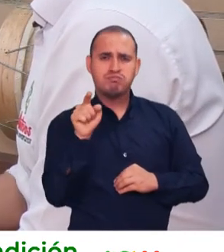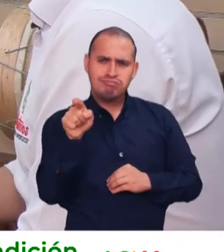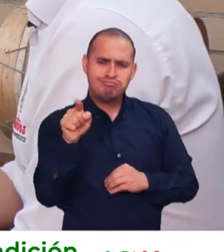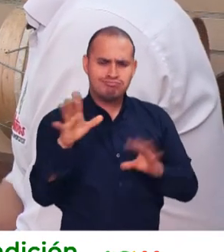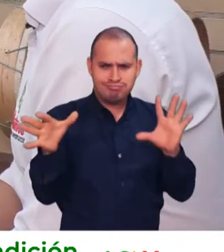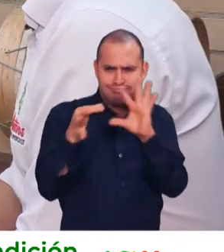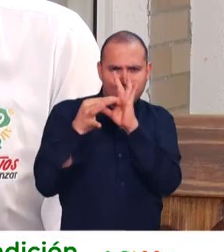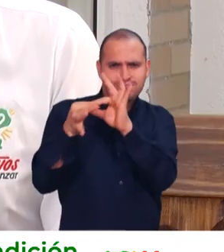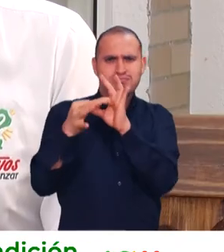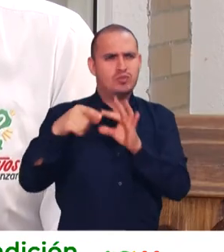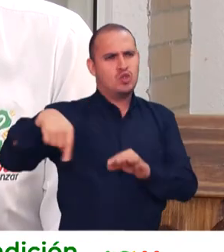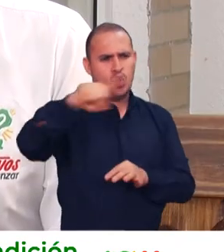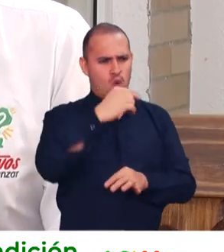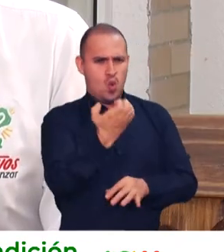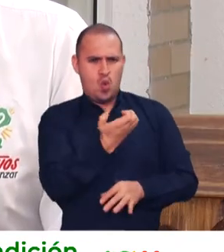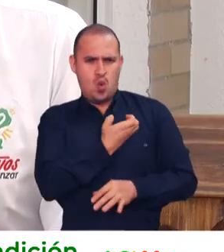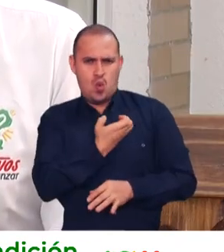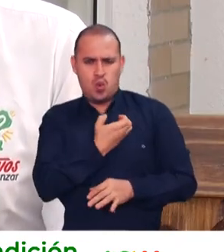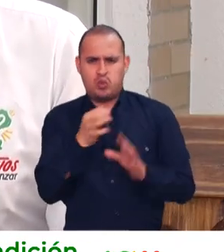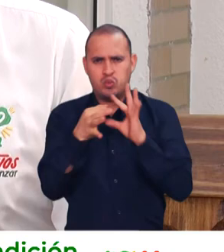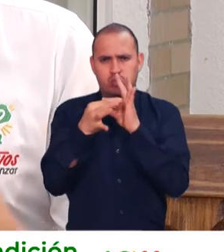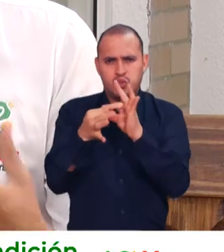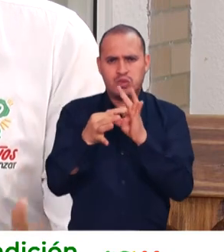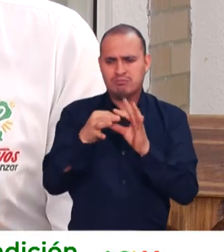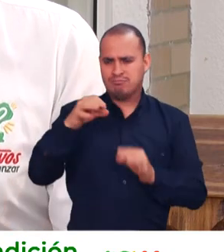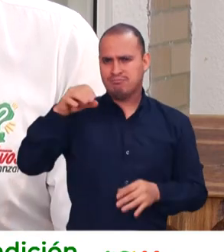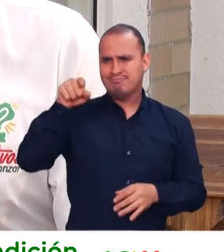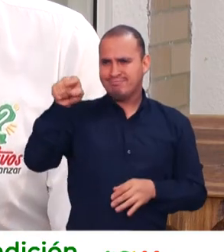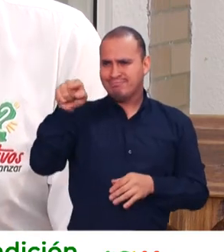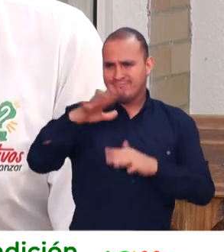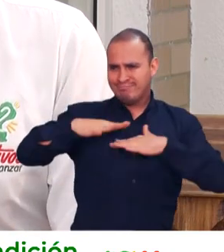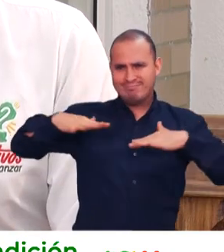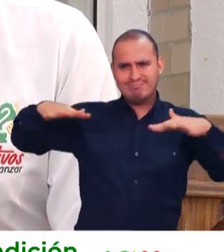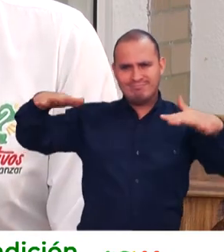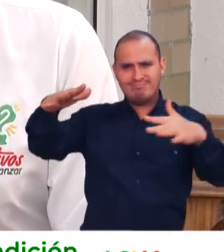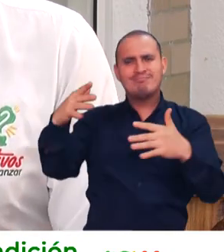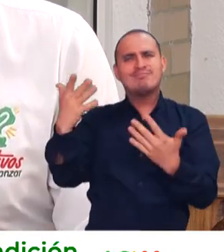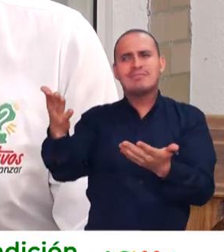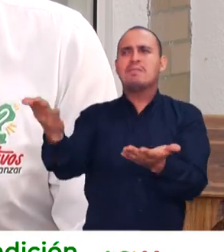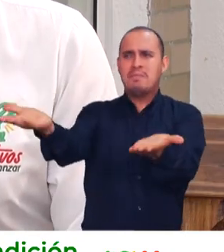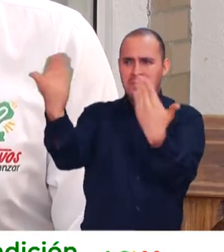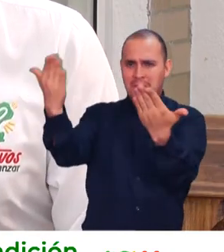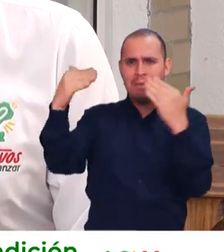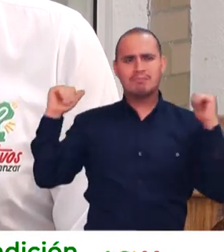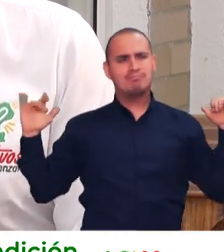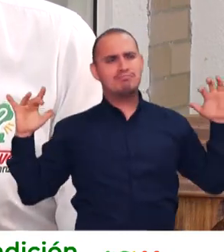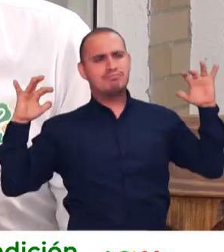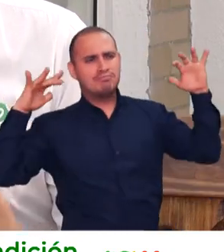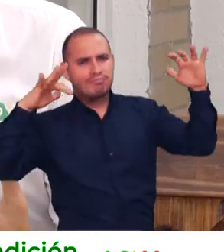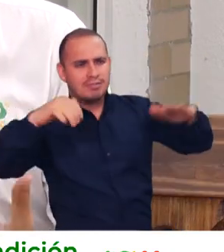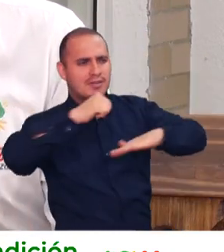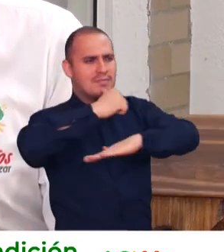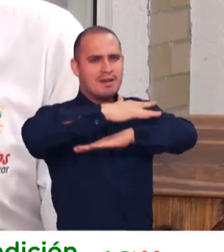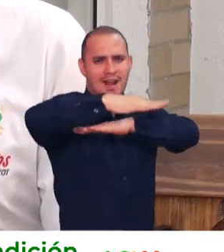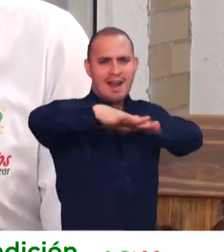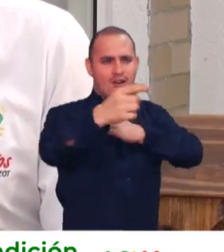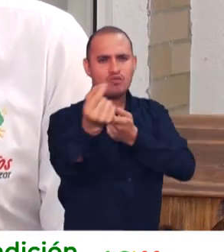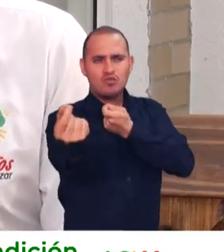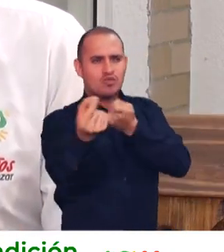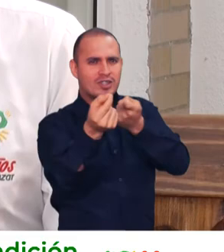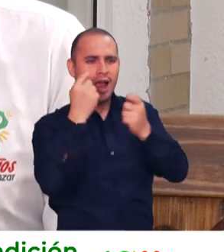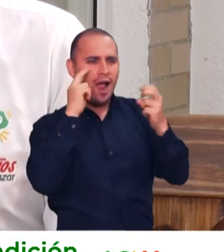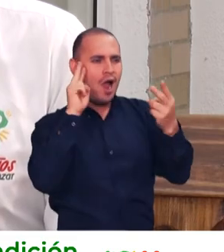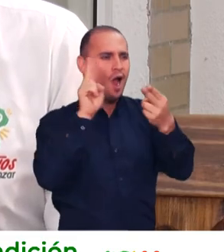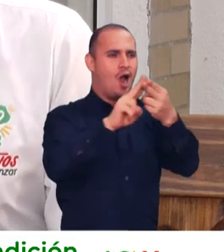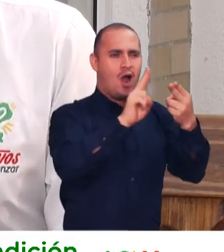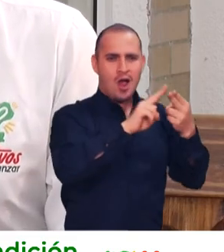en alianza con todos los alcaldes del macizo, que también quieren atraer a mucha gente, a muchos turistas, y dinamizar la economía en